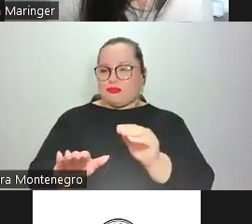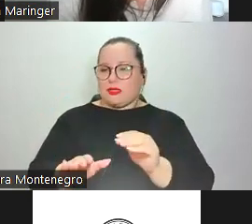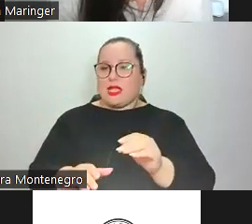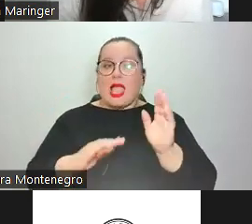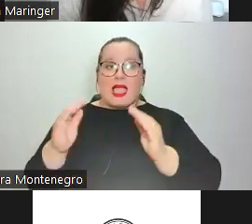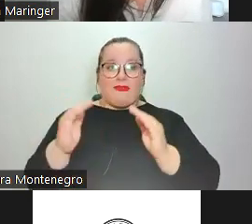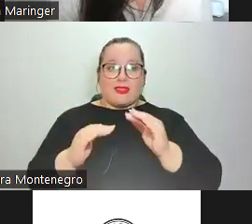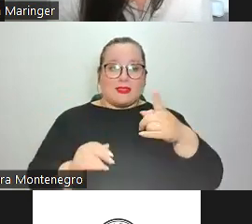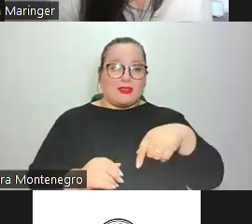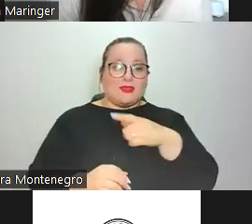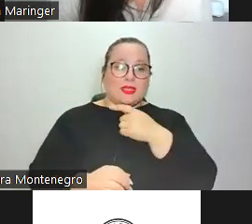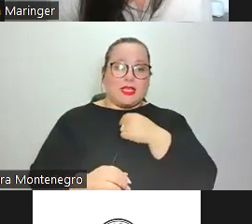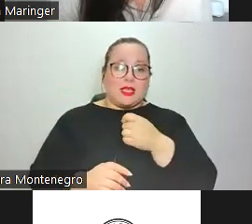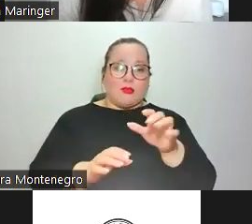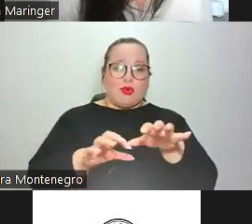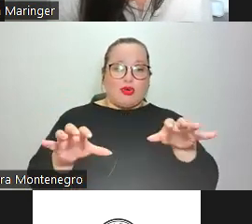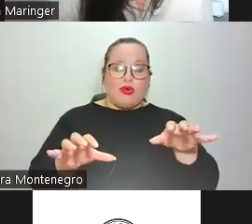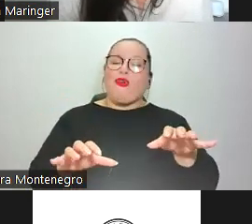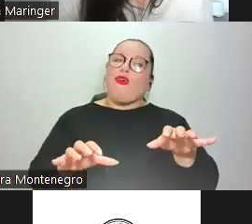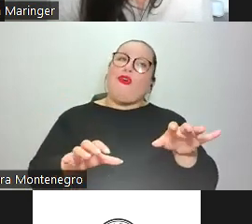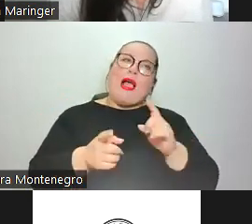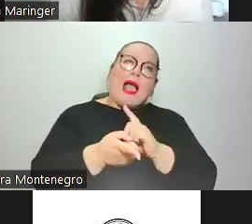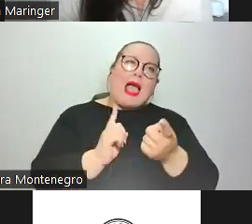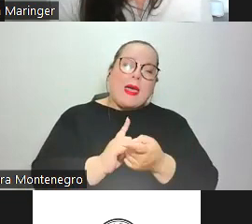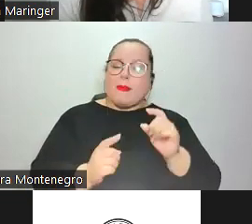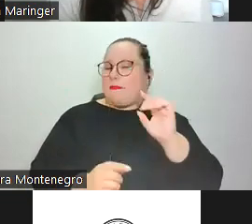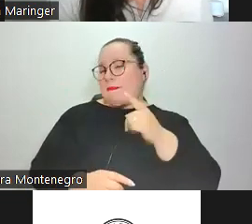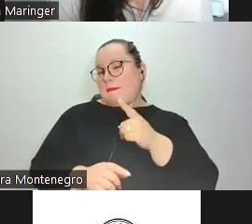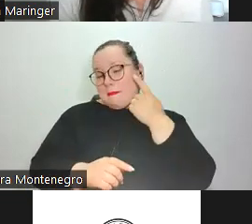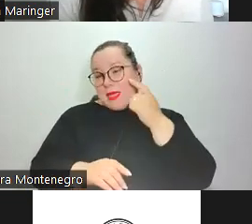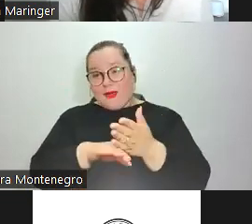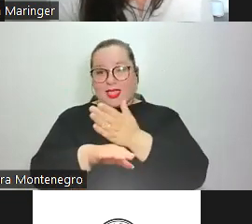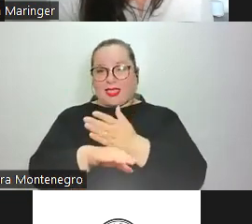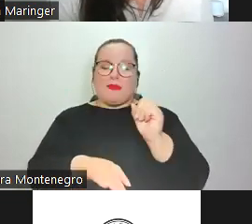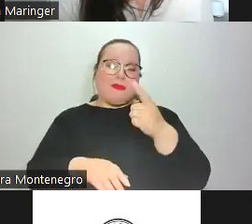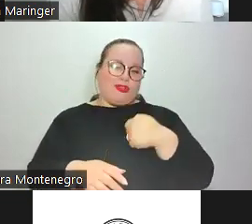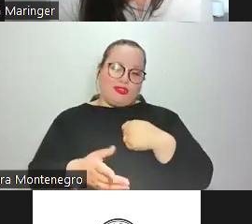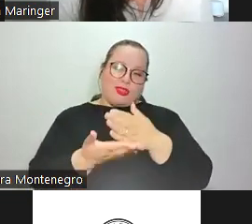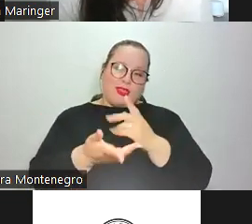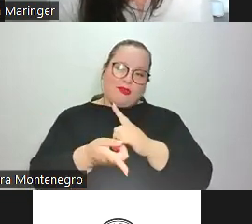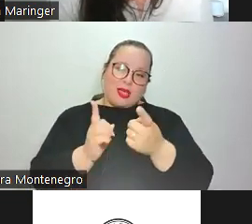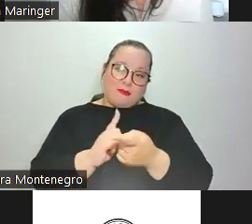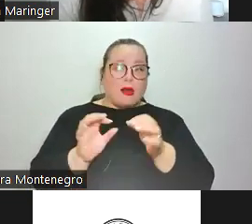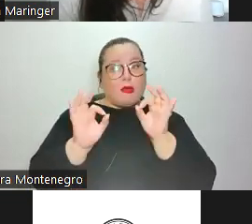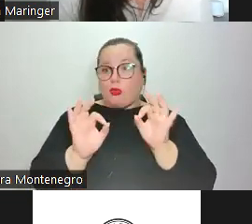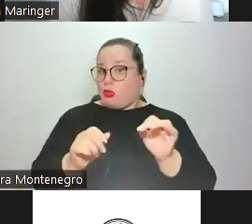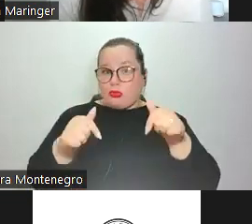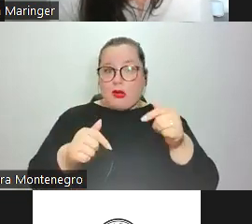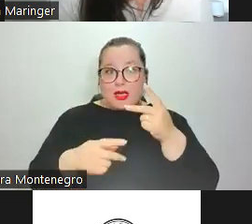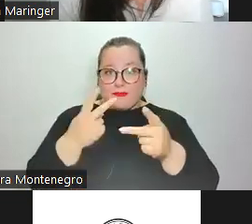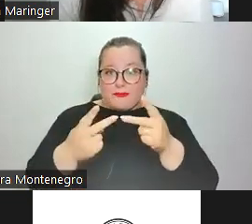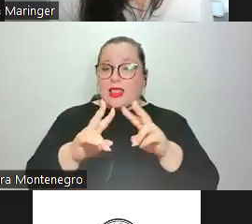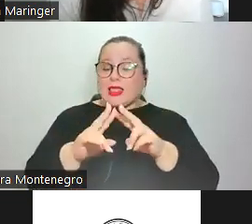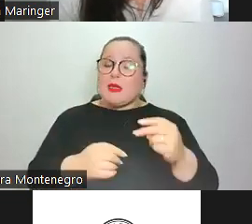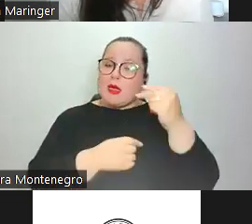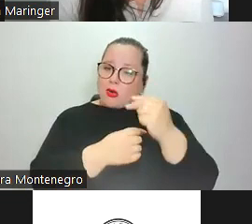cosas cambien y que pasen, pero hay que partir por nosotros. Y mucho de lo que vamos a ver hoy tiene justamente que ver con el